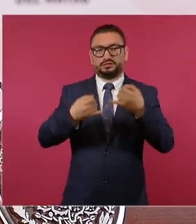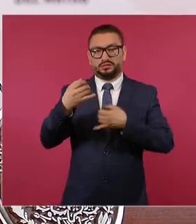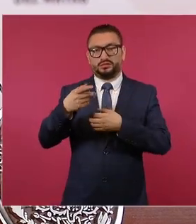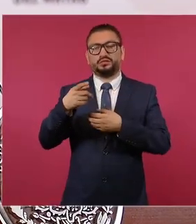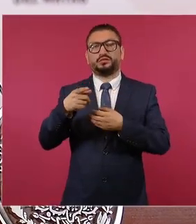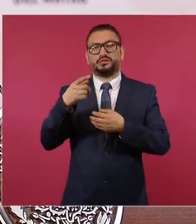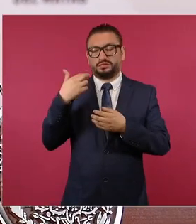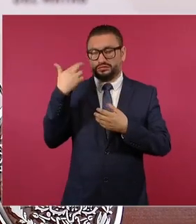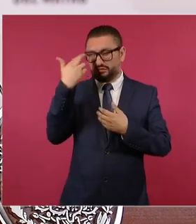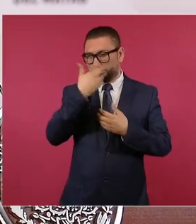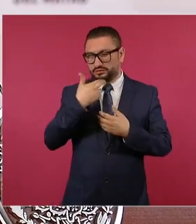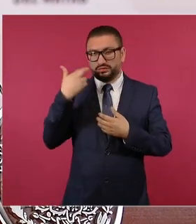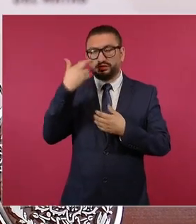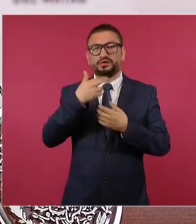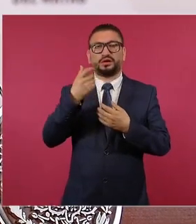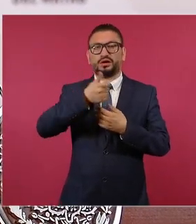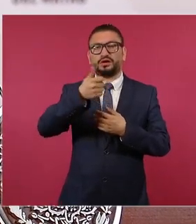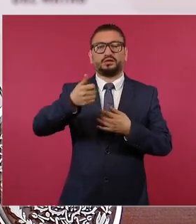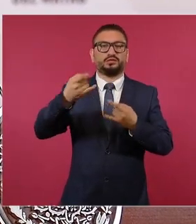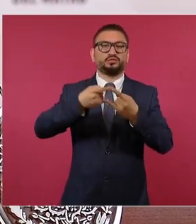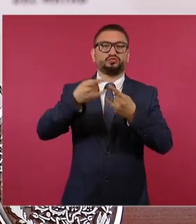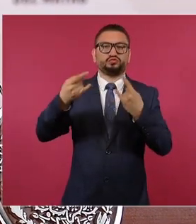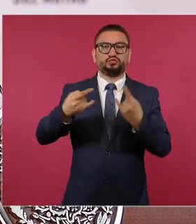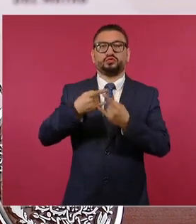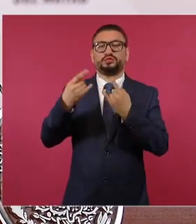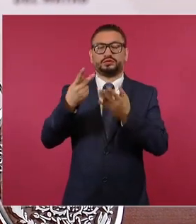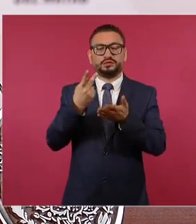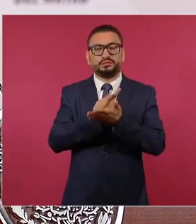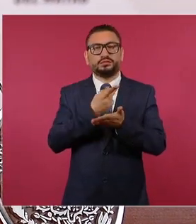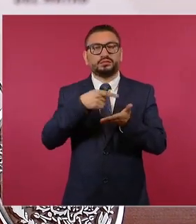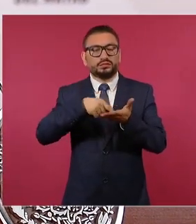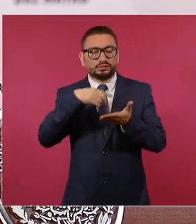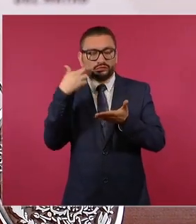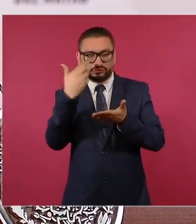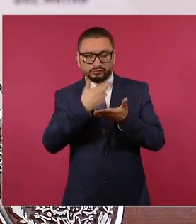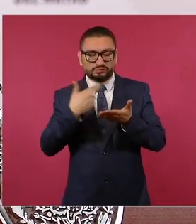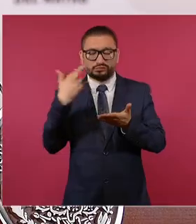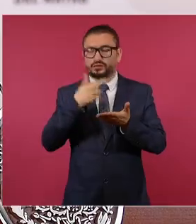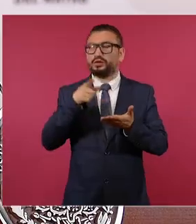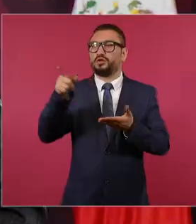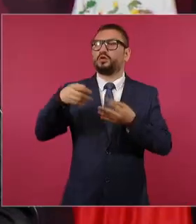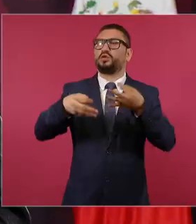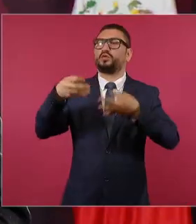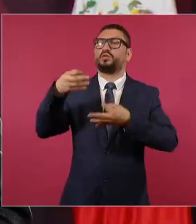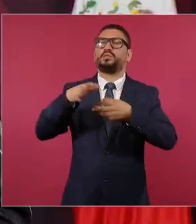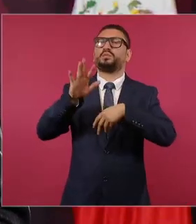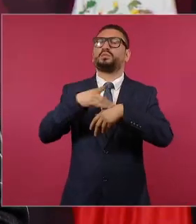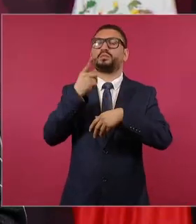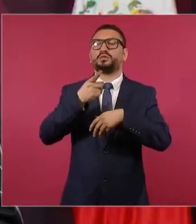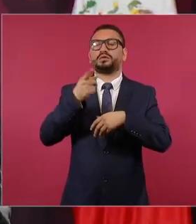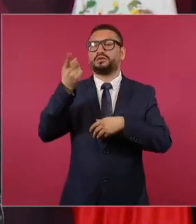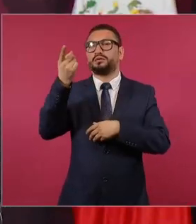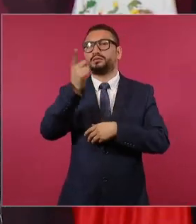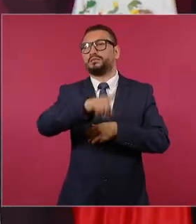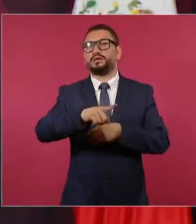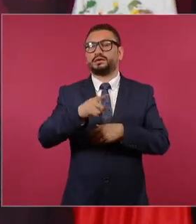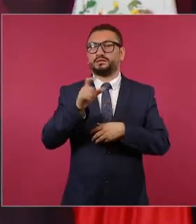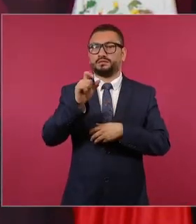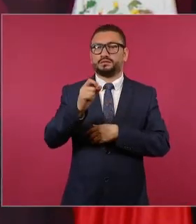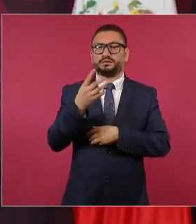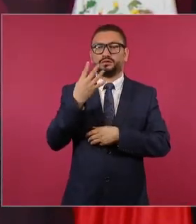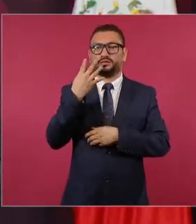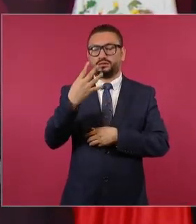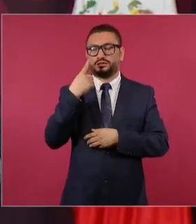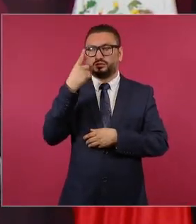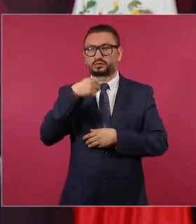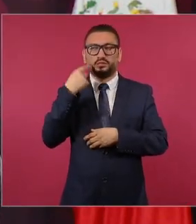y revisar casos. A ver, juez, ¿por qué ordenaste en 24